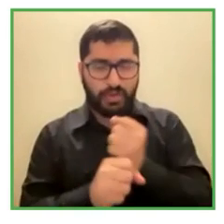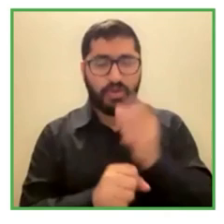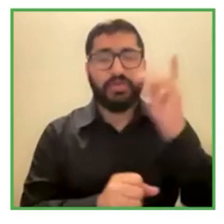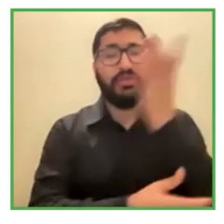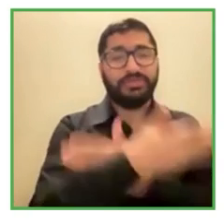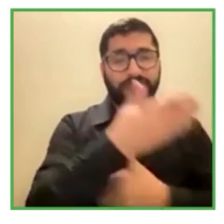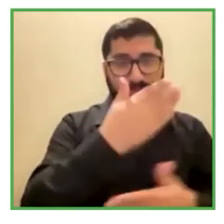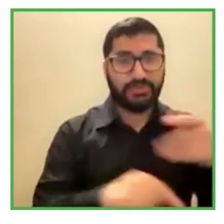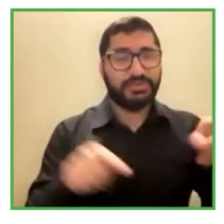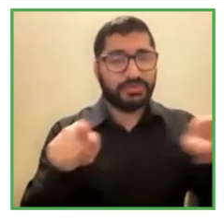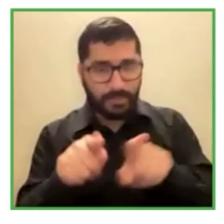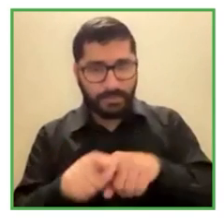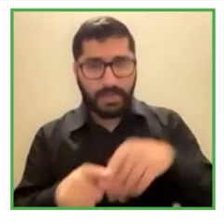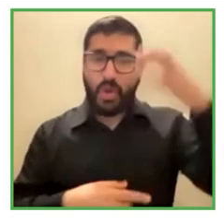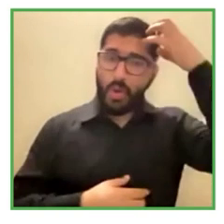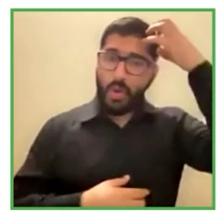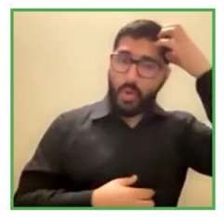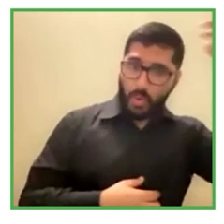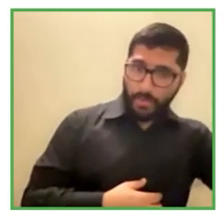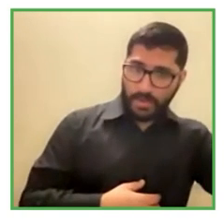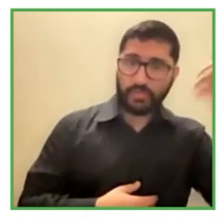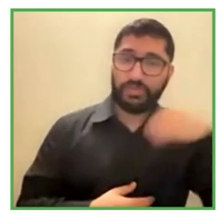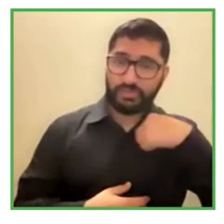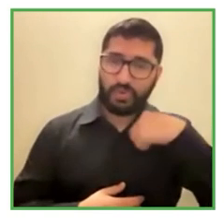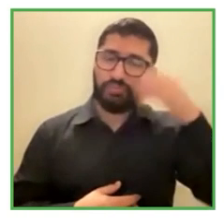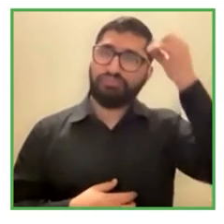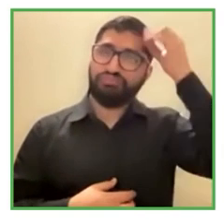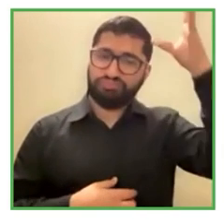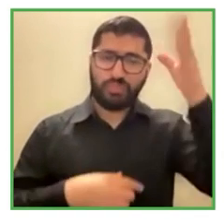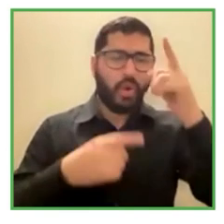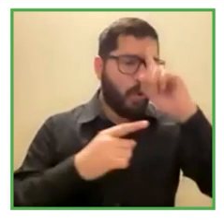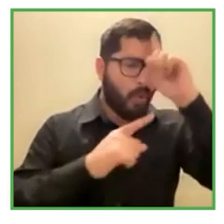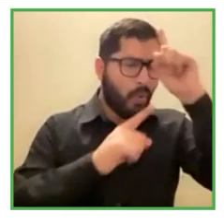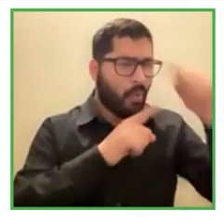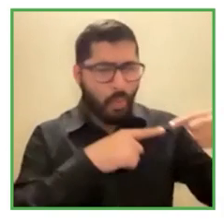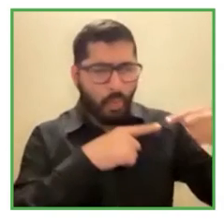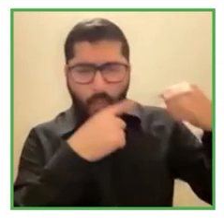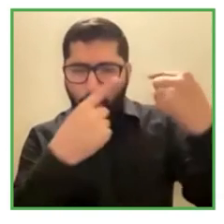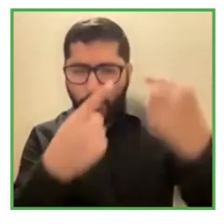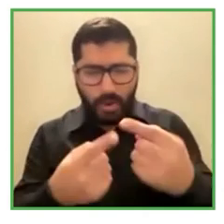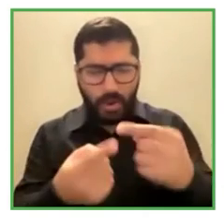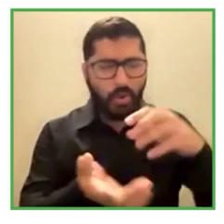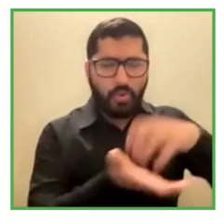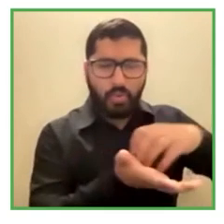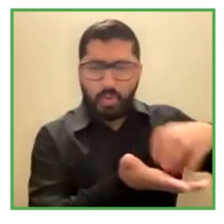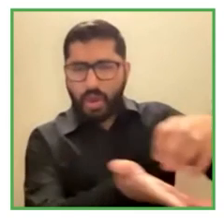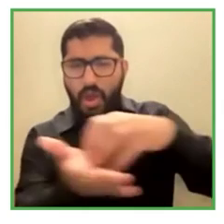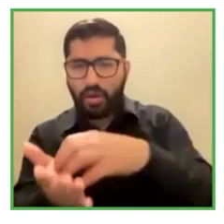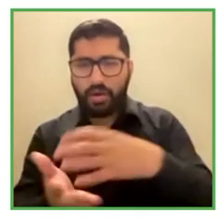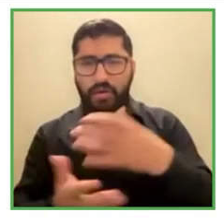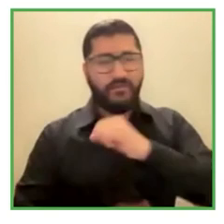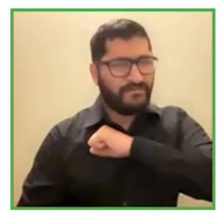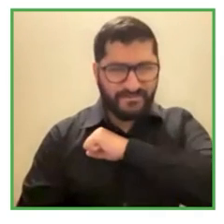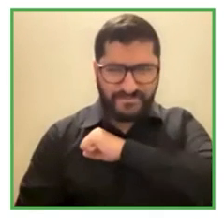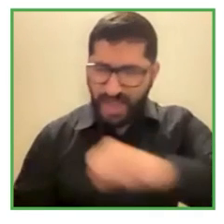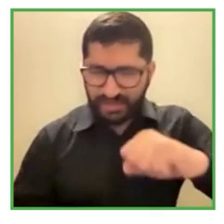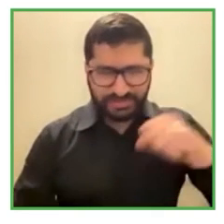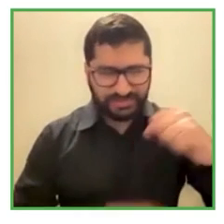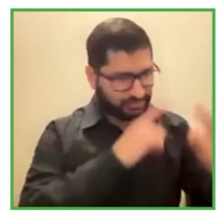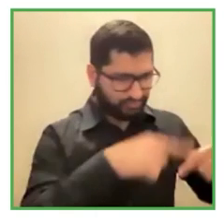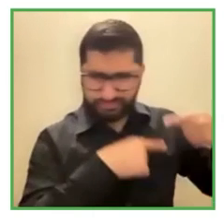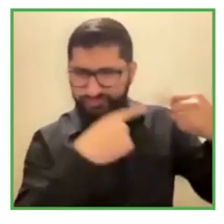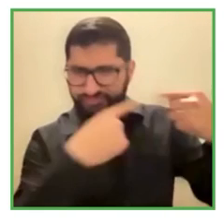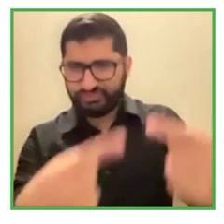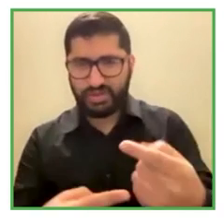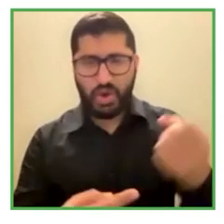tendencia en todos lados, e incluso nos aceleró años luz para impulsar